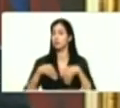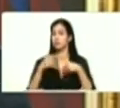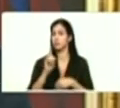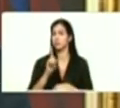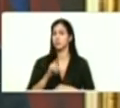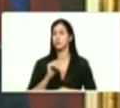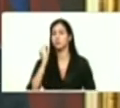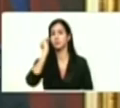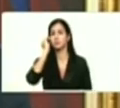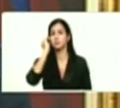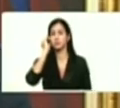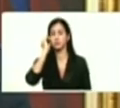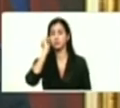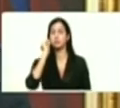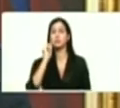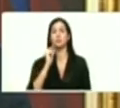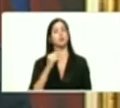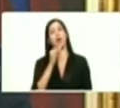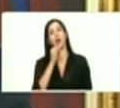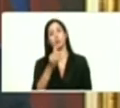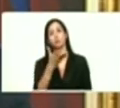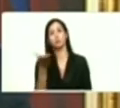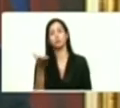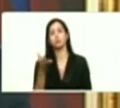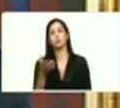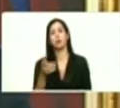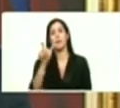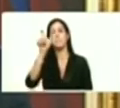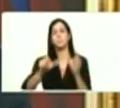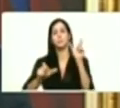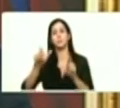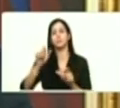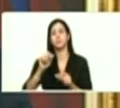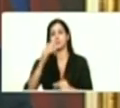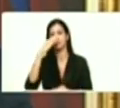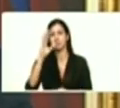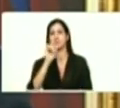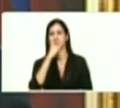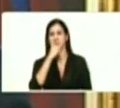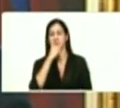por eso le anuncio a los pensionados y pensionadas